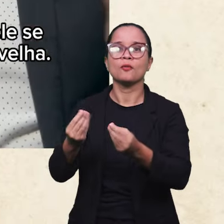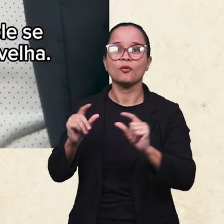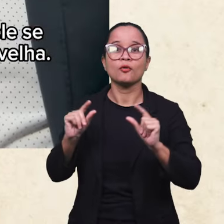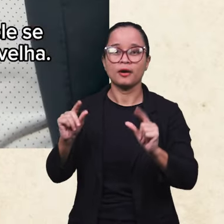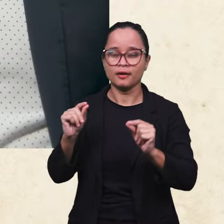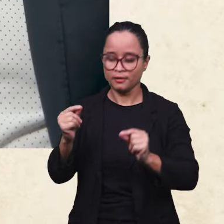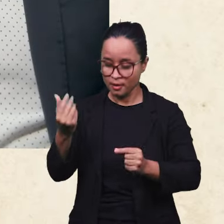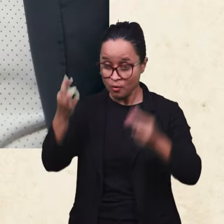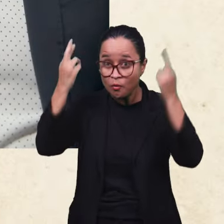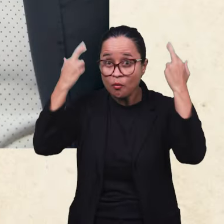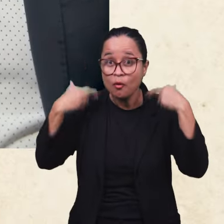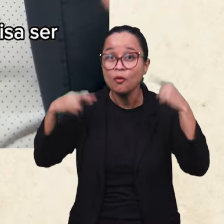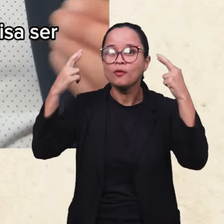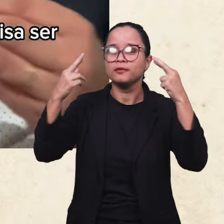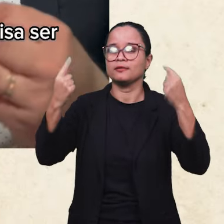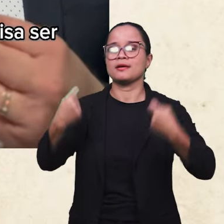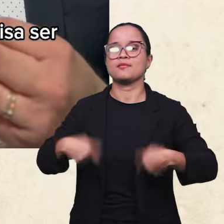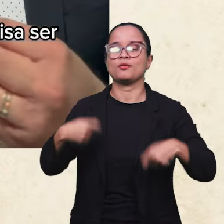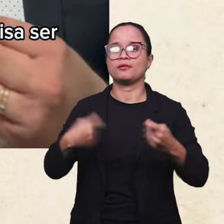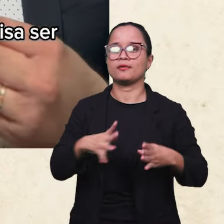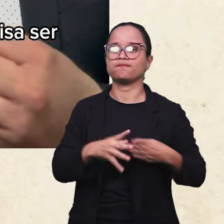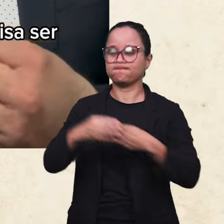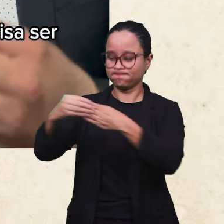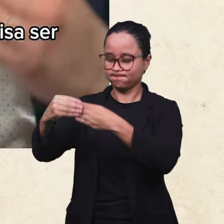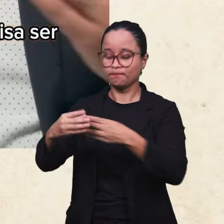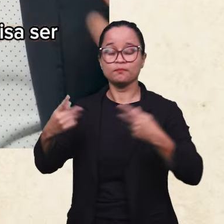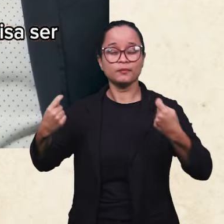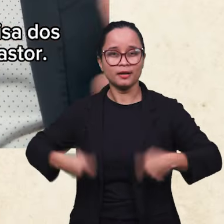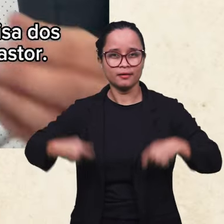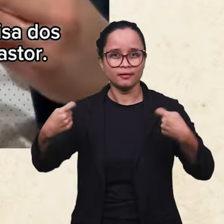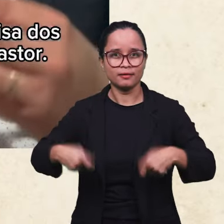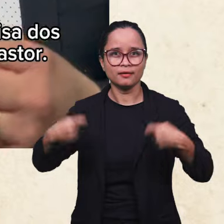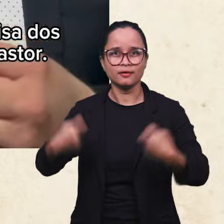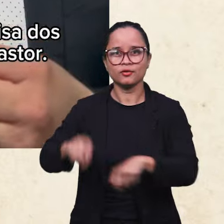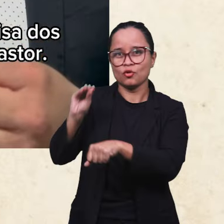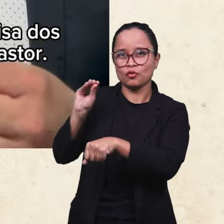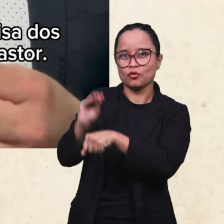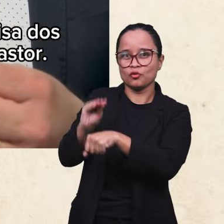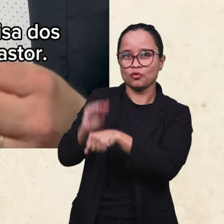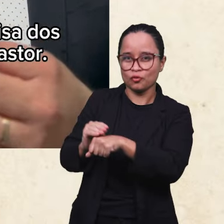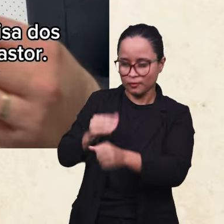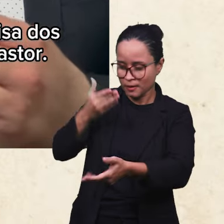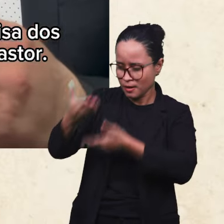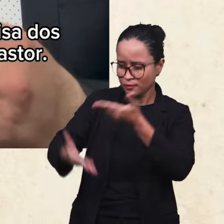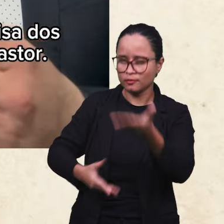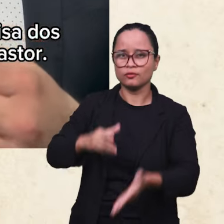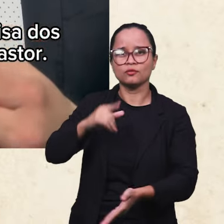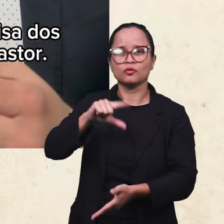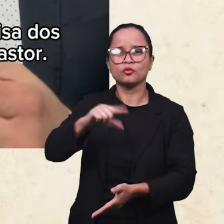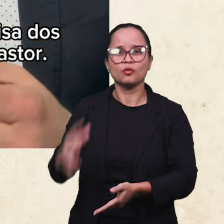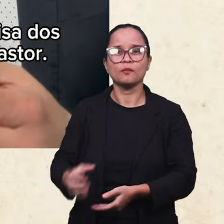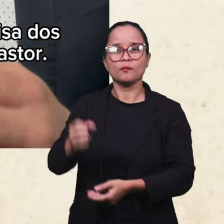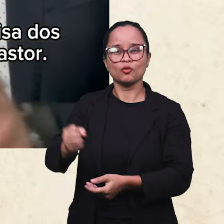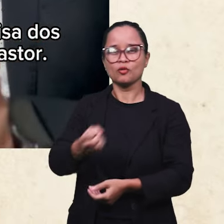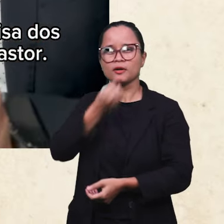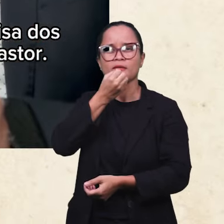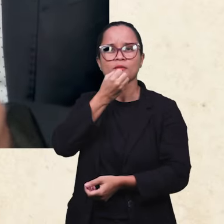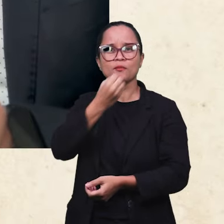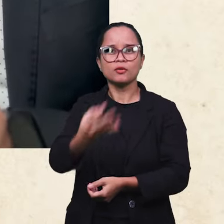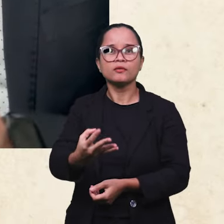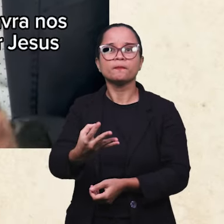como una oveja que necesita ser guiada, una oveja que necesita de los cuidados del buen